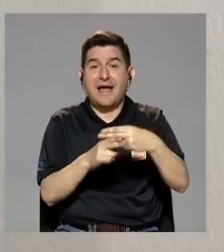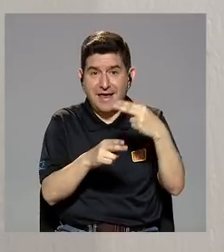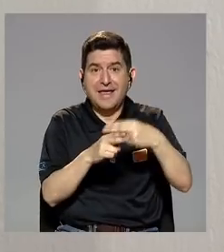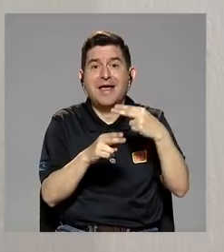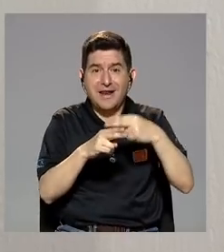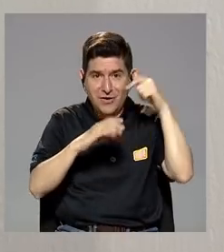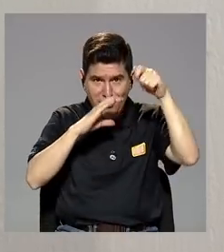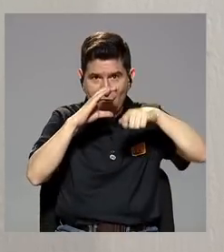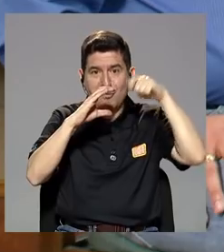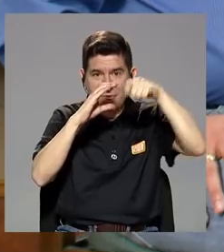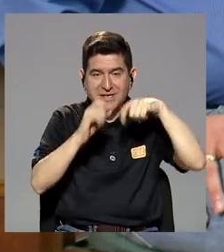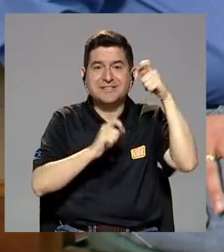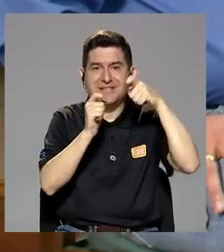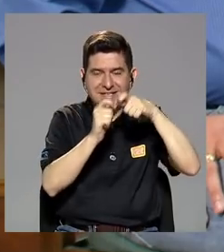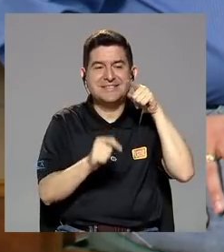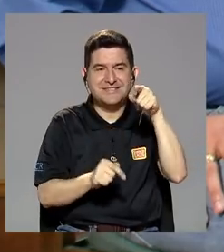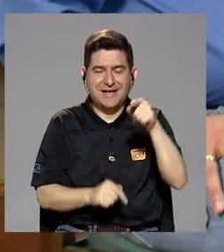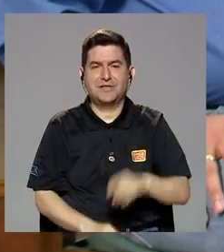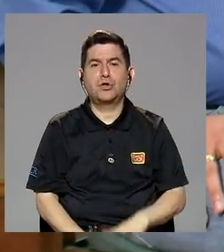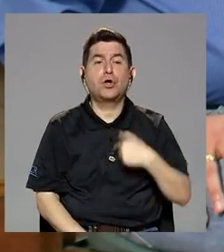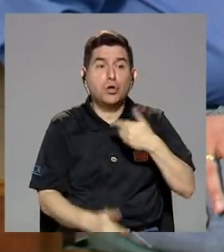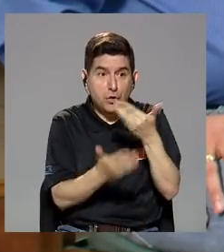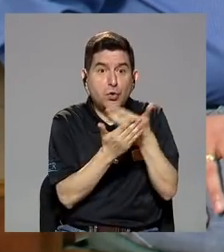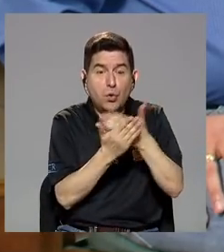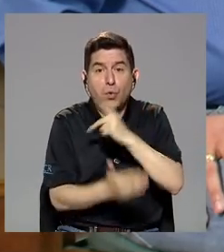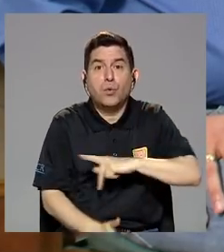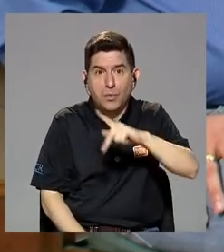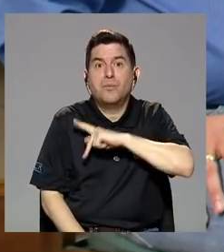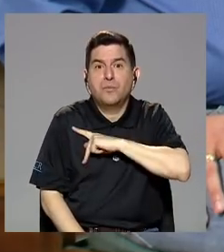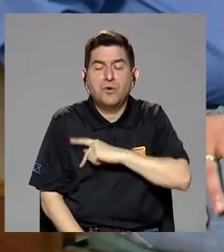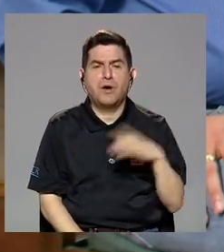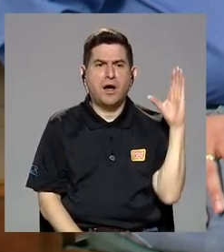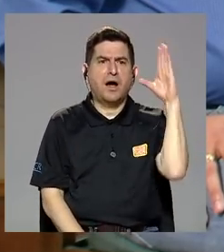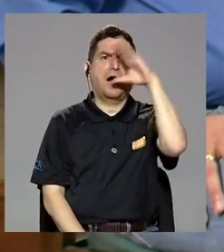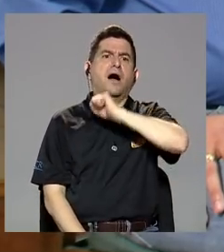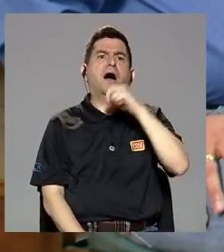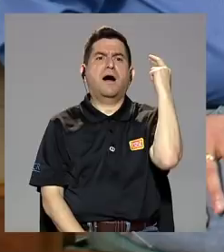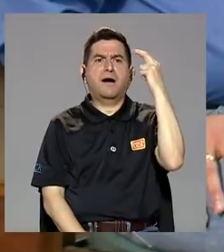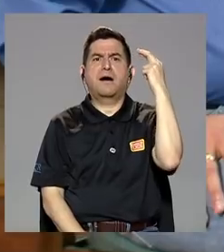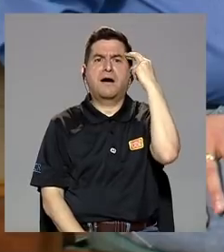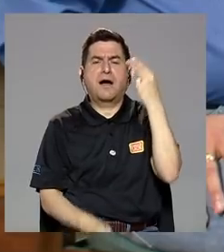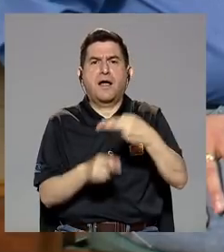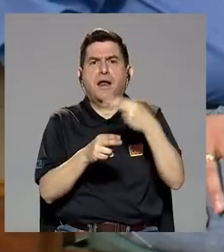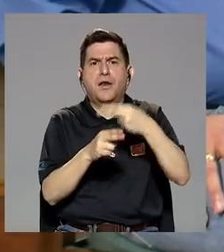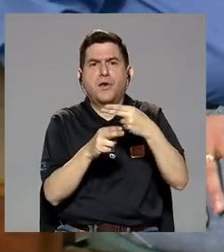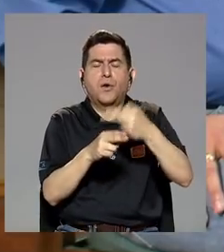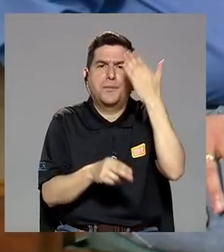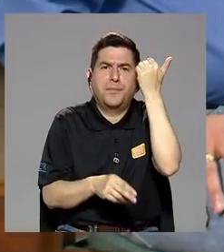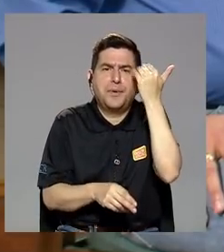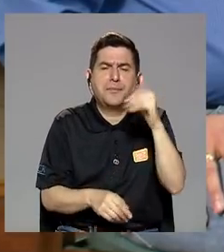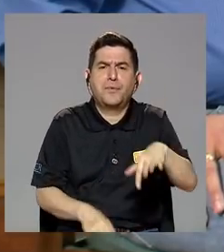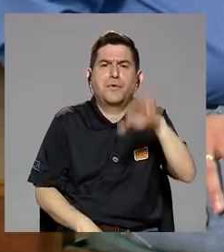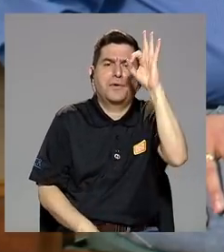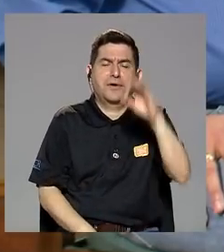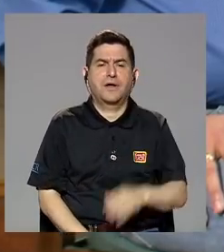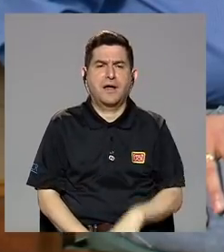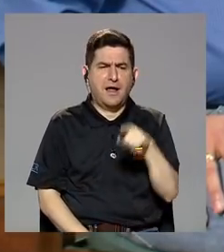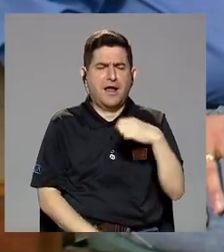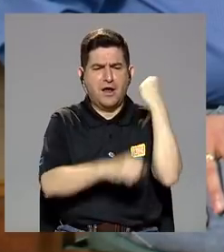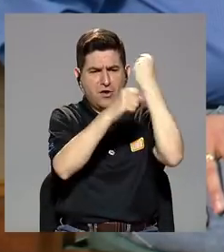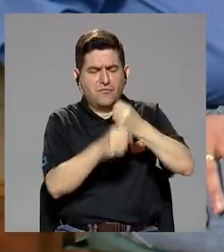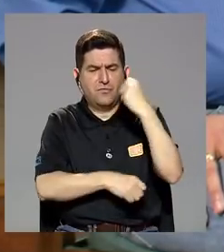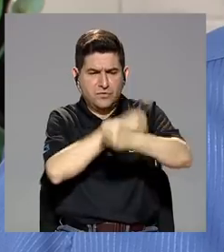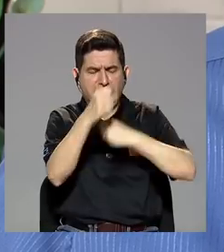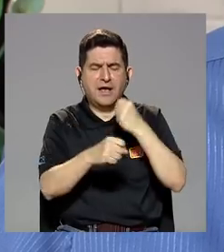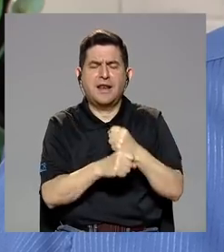llama alhambra que obtuve kilo a comprobar personalmente la y me di cuenta porque le había puesto alhambra al cine el fundente a tro el